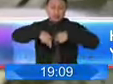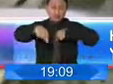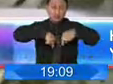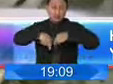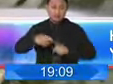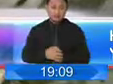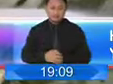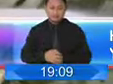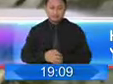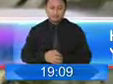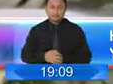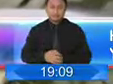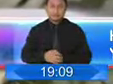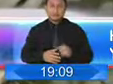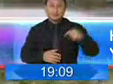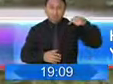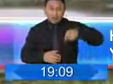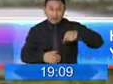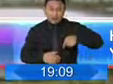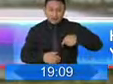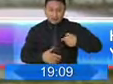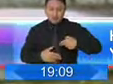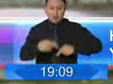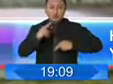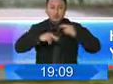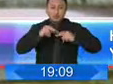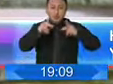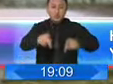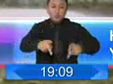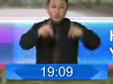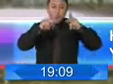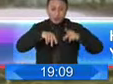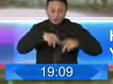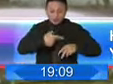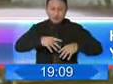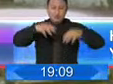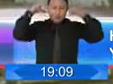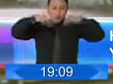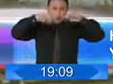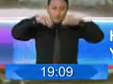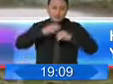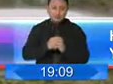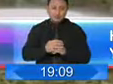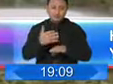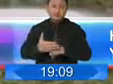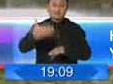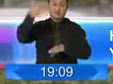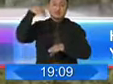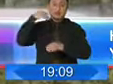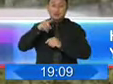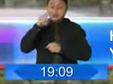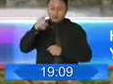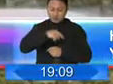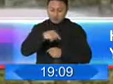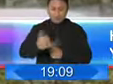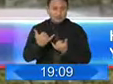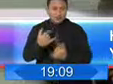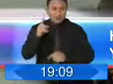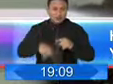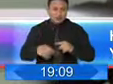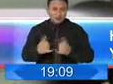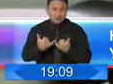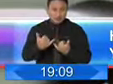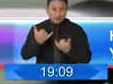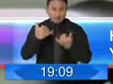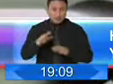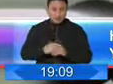Cada invierno se hacen estos puentes para poder que ellos puedan salir y nosotros poder salir, porque antes se hacían hasta allá. pero gracias a Dios